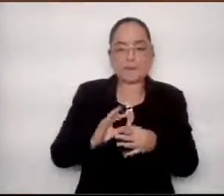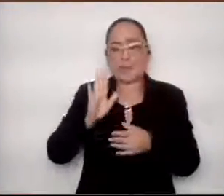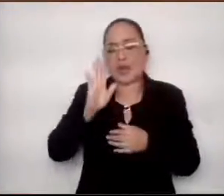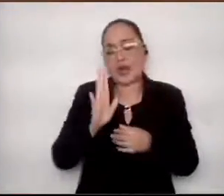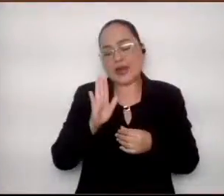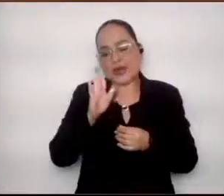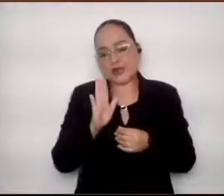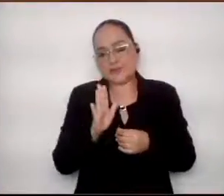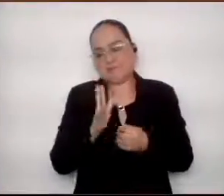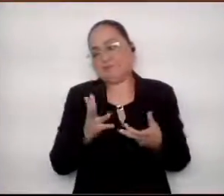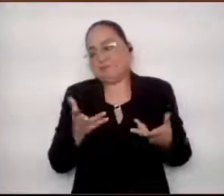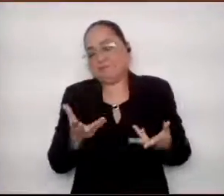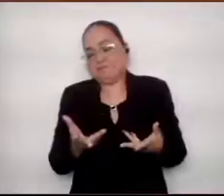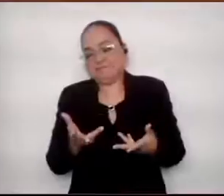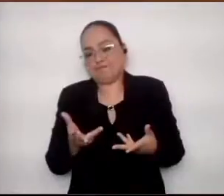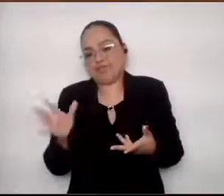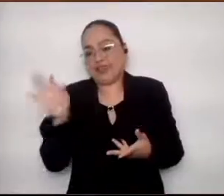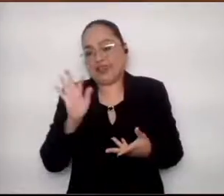pero son